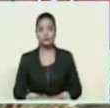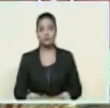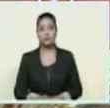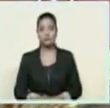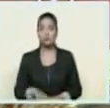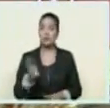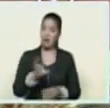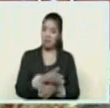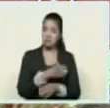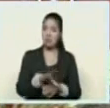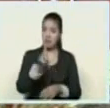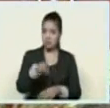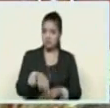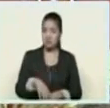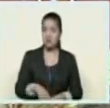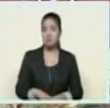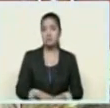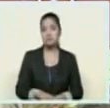cantaba